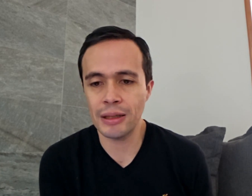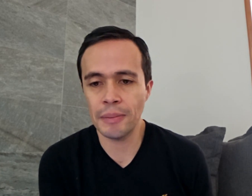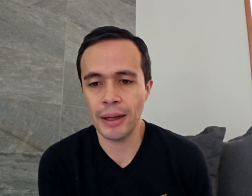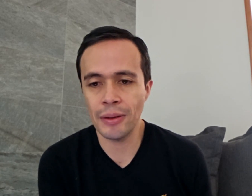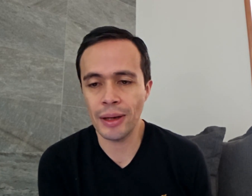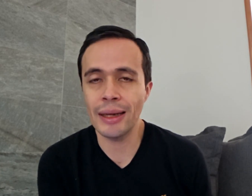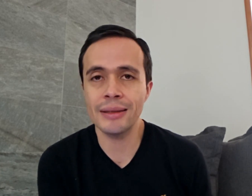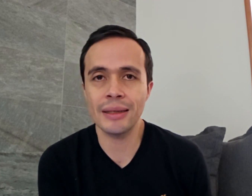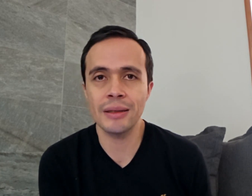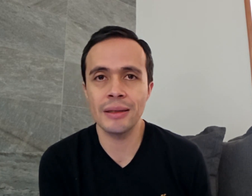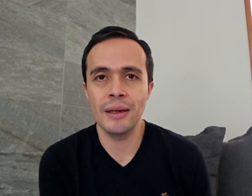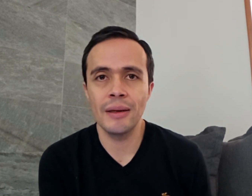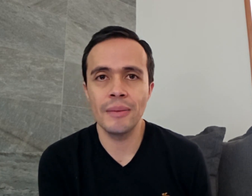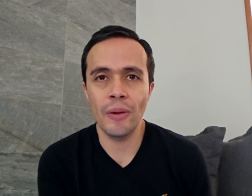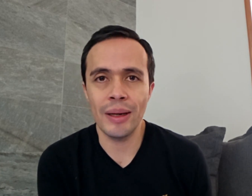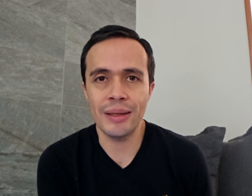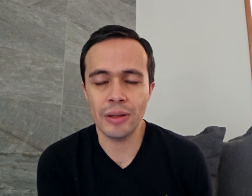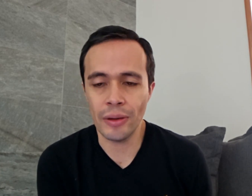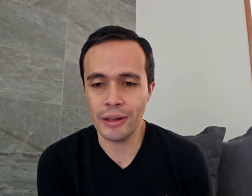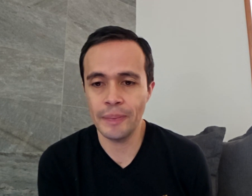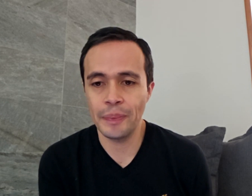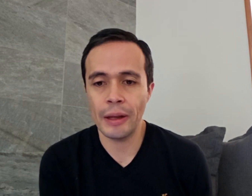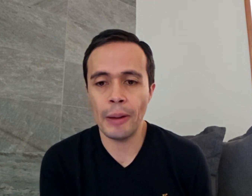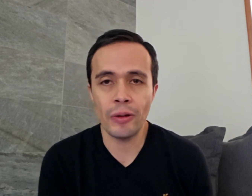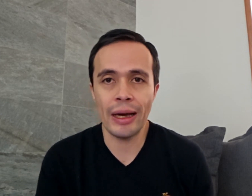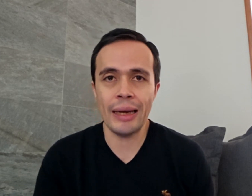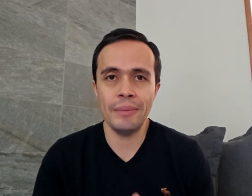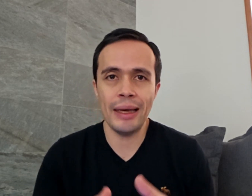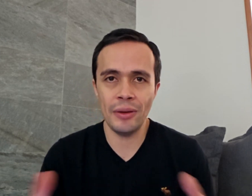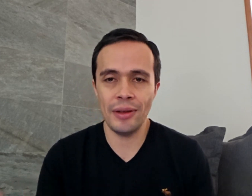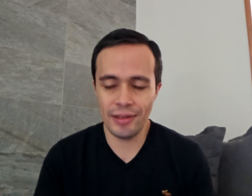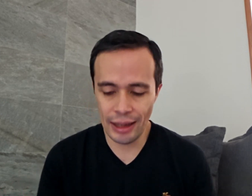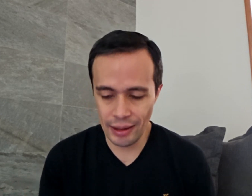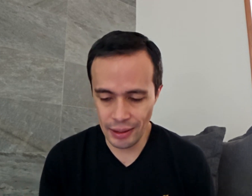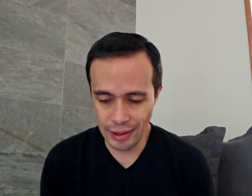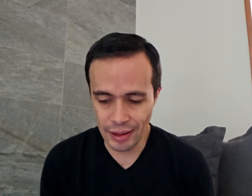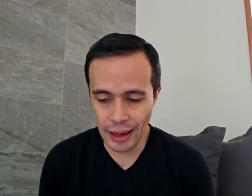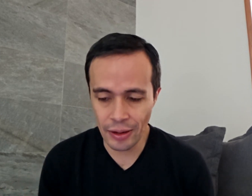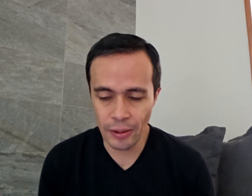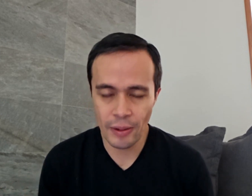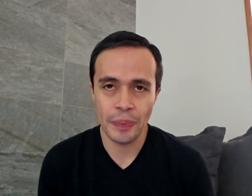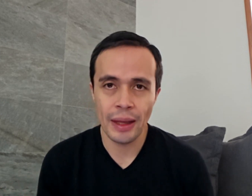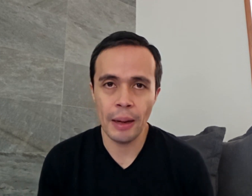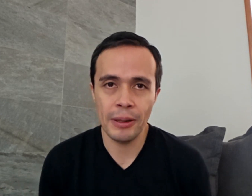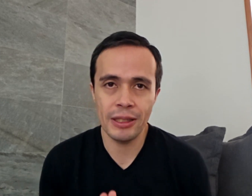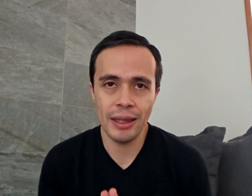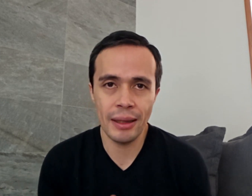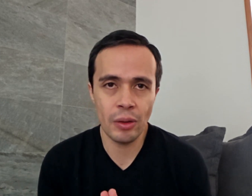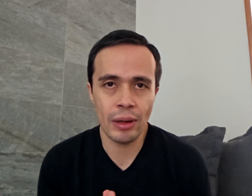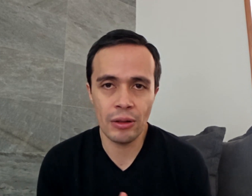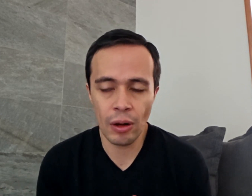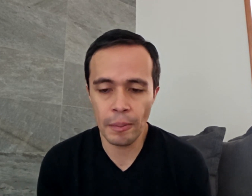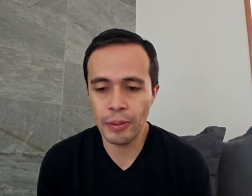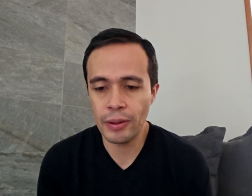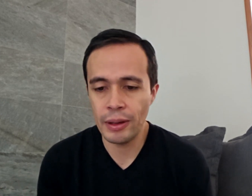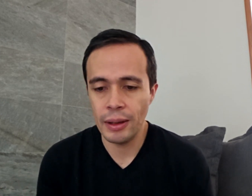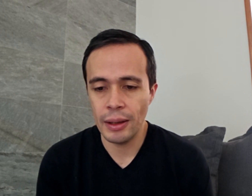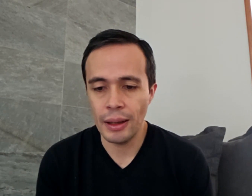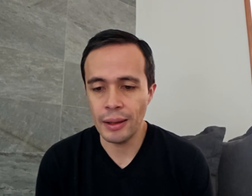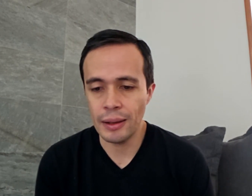estén participando en estas movilizaciones. Pero en medio de este escenario, el presidente Donald